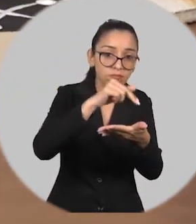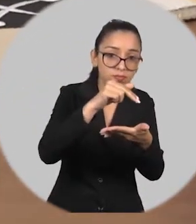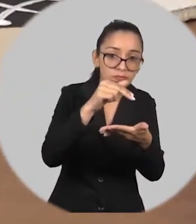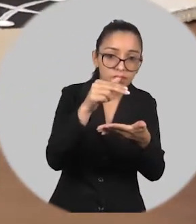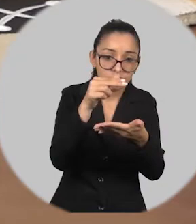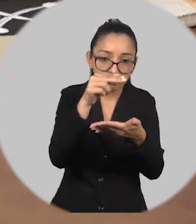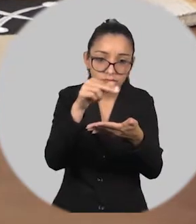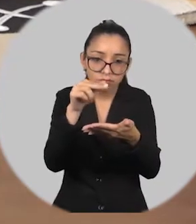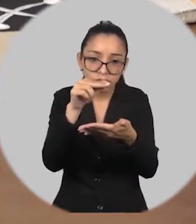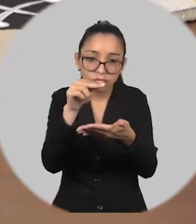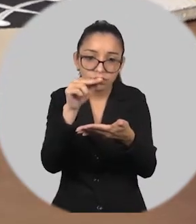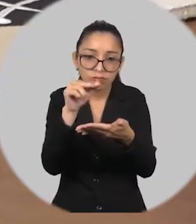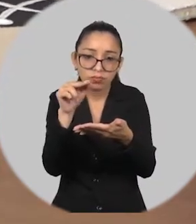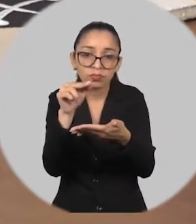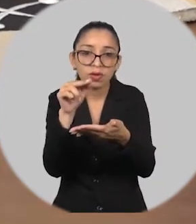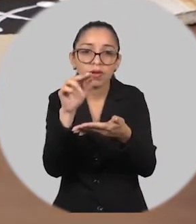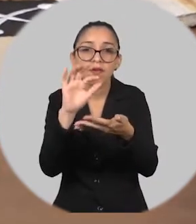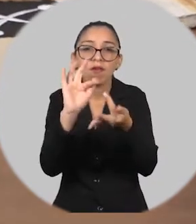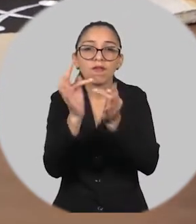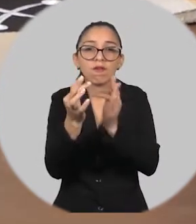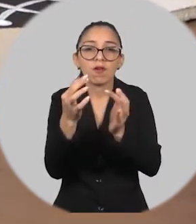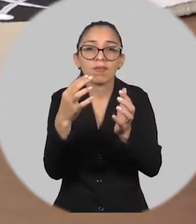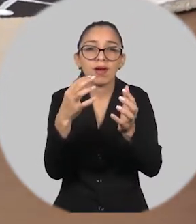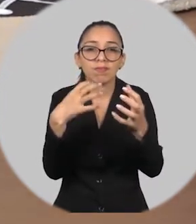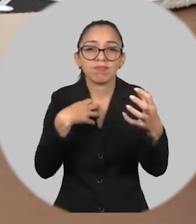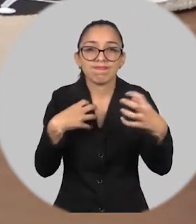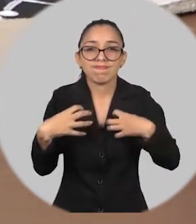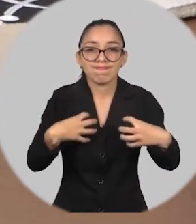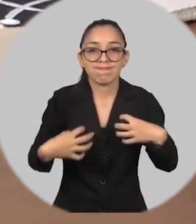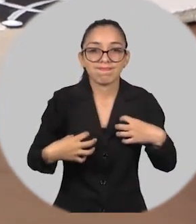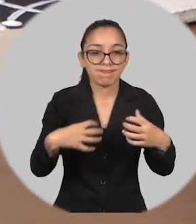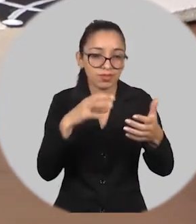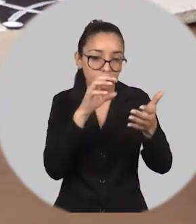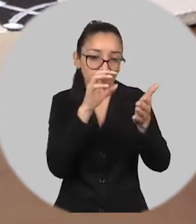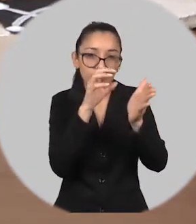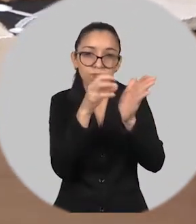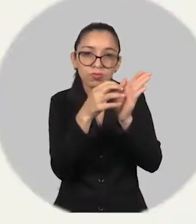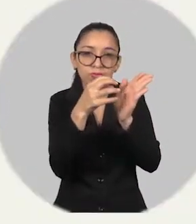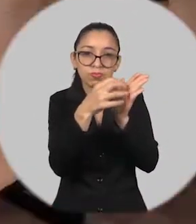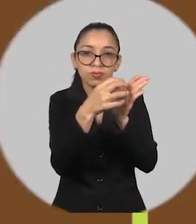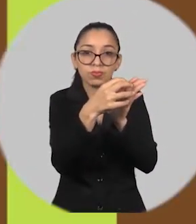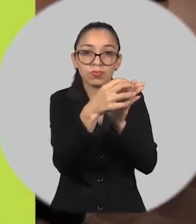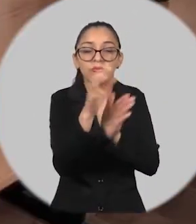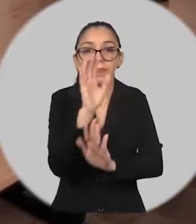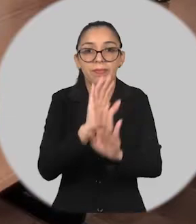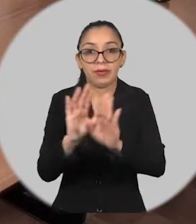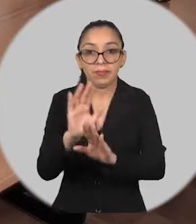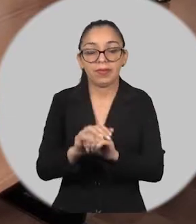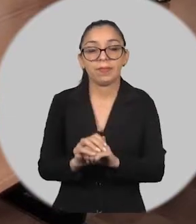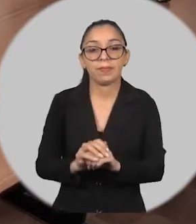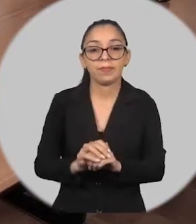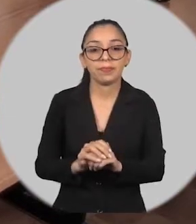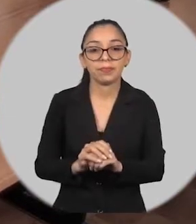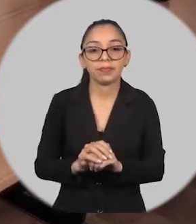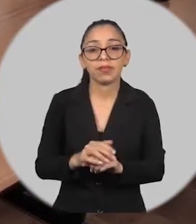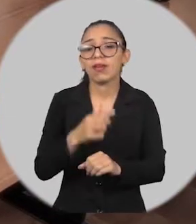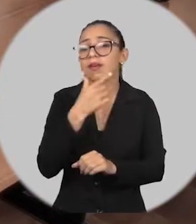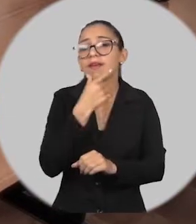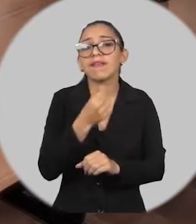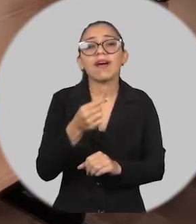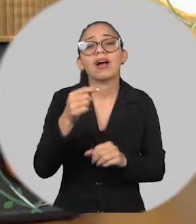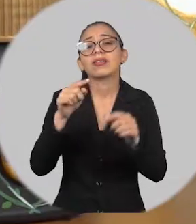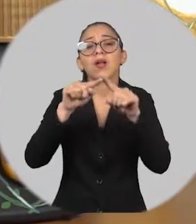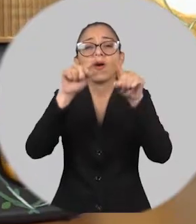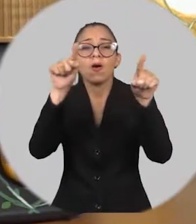Unas manchitas irregulares en el sector claro, obviamente. Esto ustedes pueden reemplazar por corazones